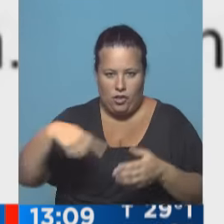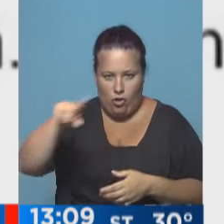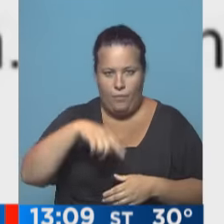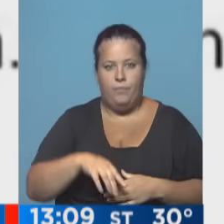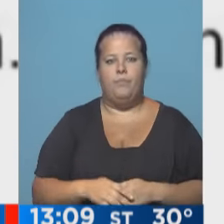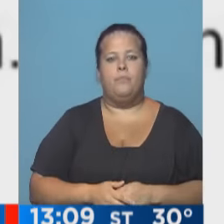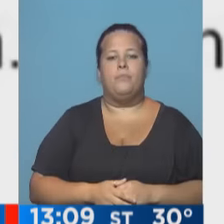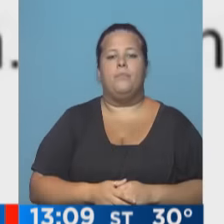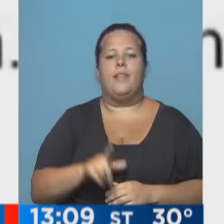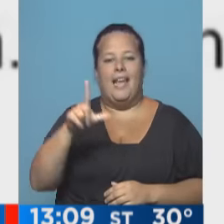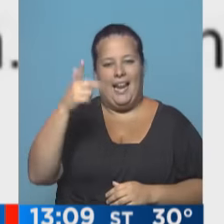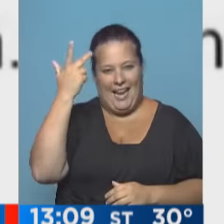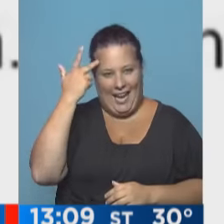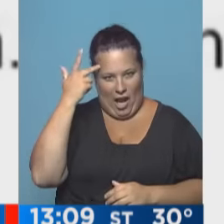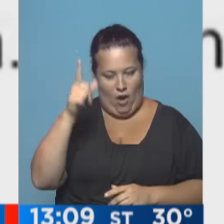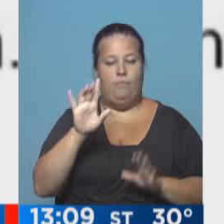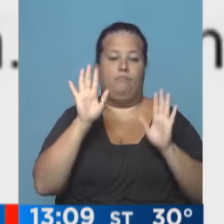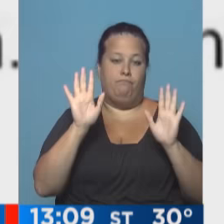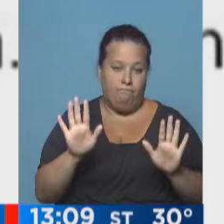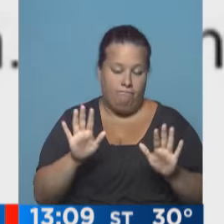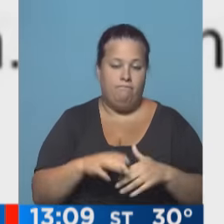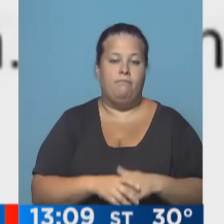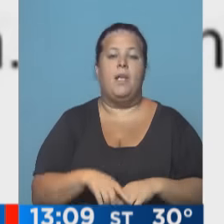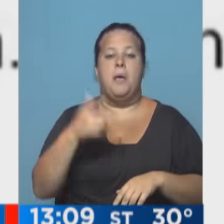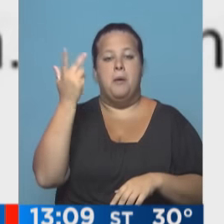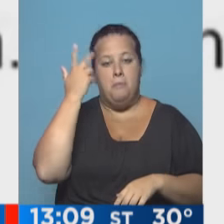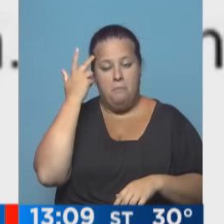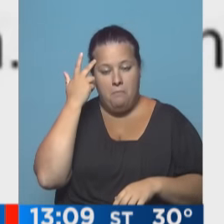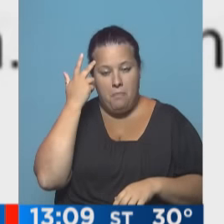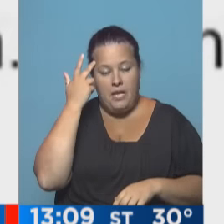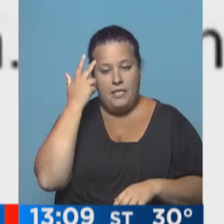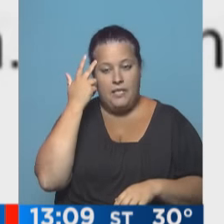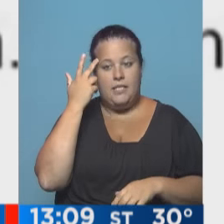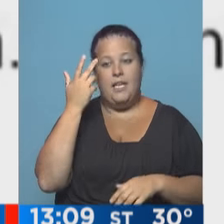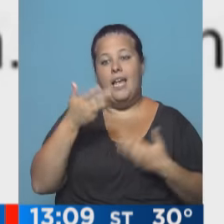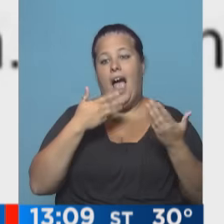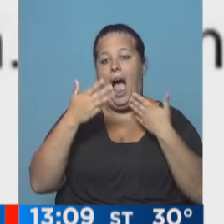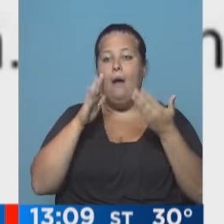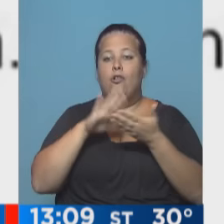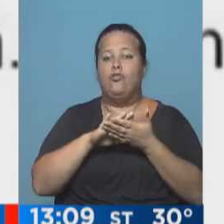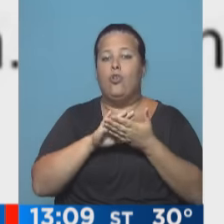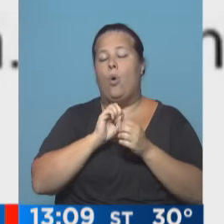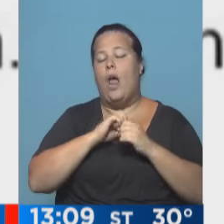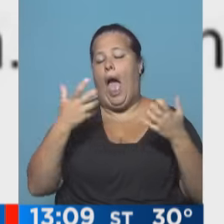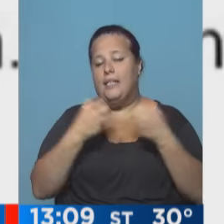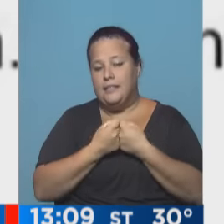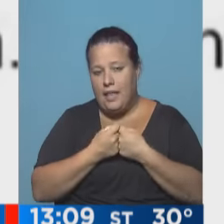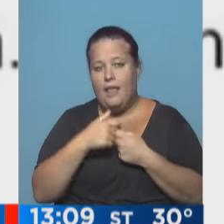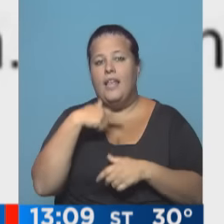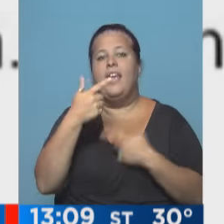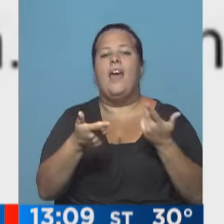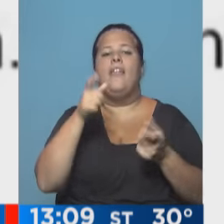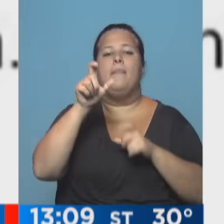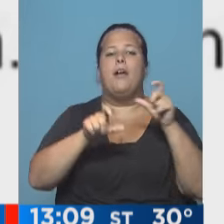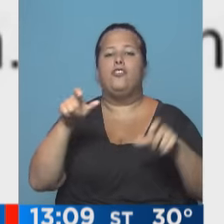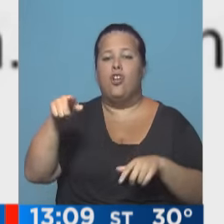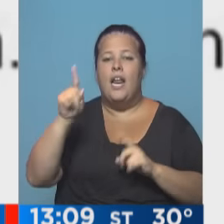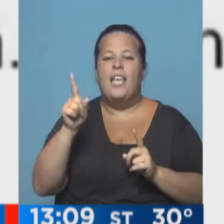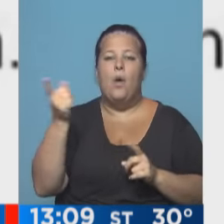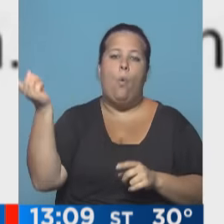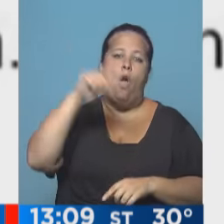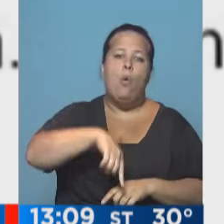abrazo, Leo. De esta manera Messi hablaba de esta desgracia con suerte y esto decían los protagonistas